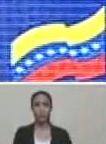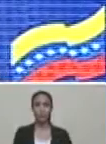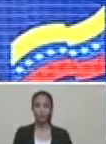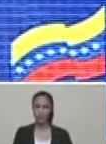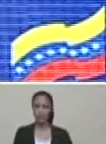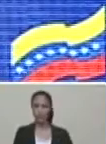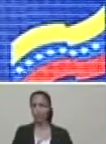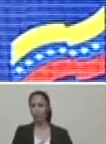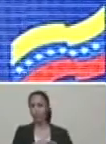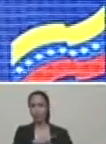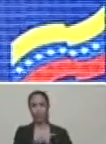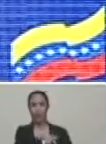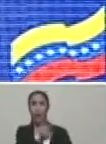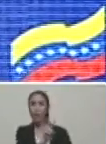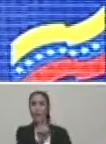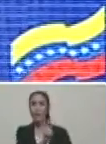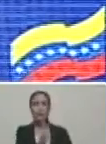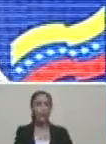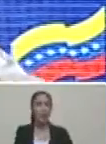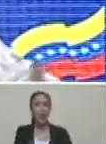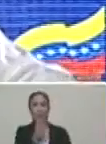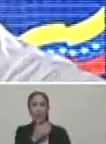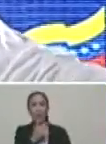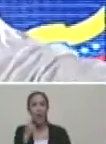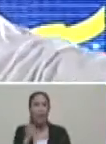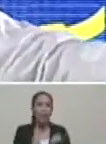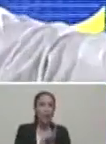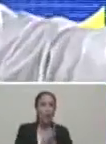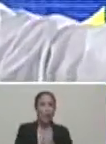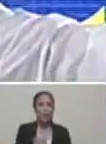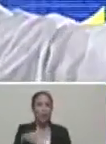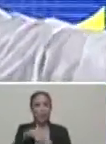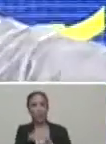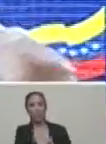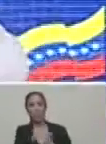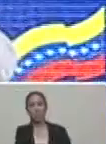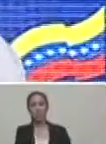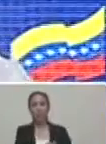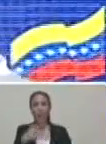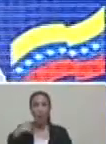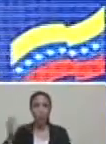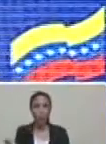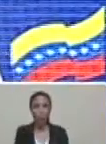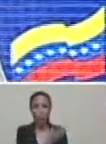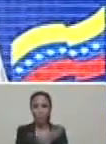Como que el pueblo venezolano no tuviera quien lo protegiera, como que barrio adentro no existiera.